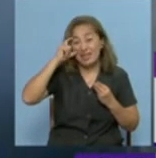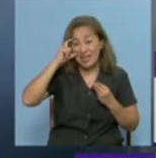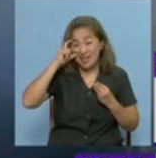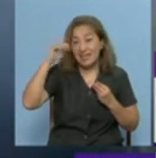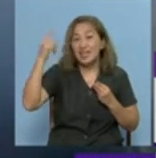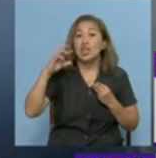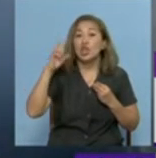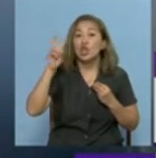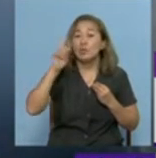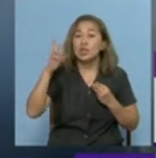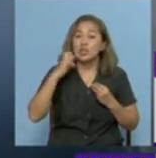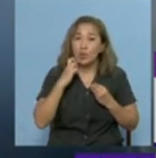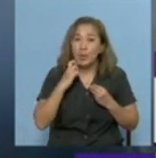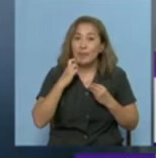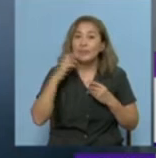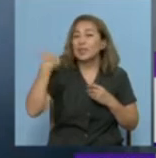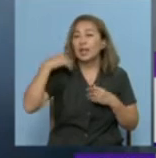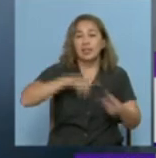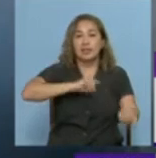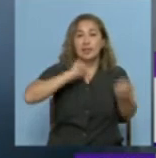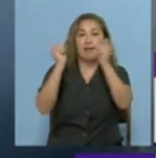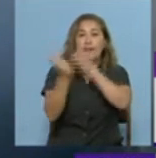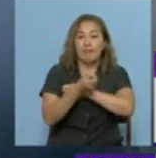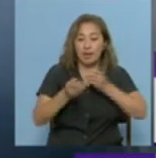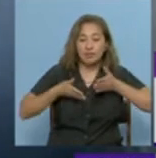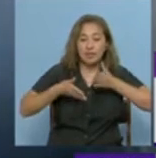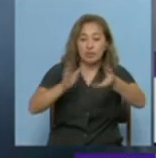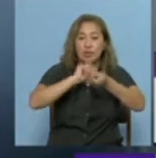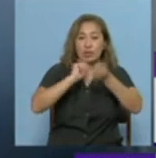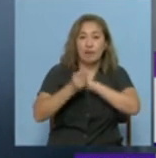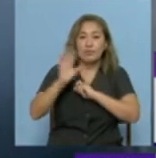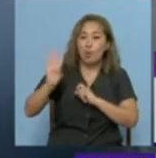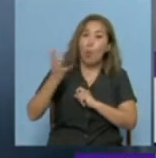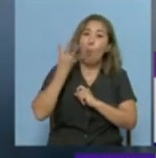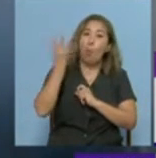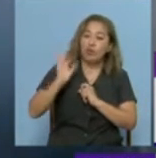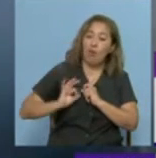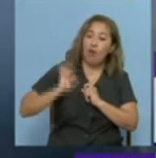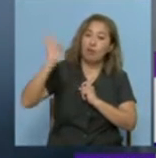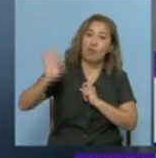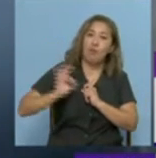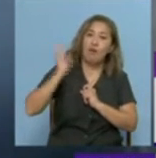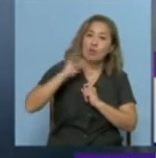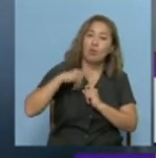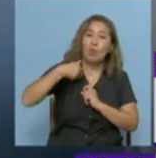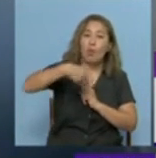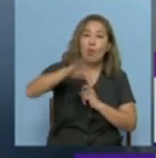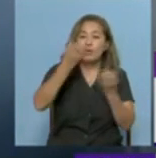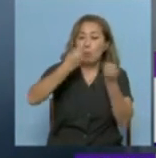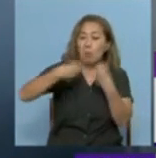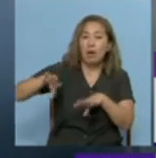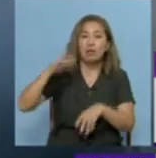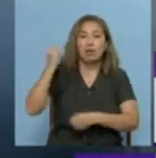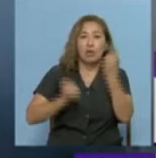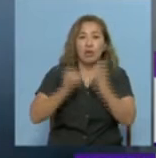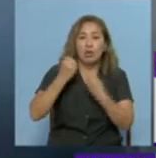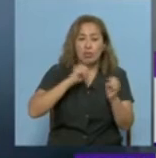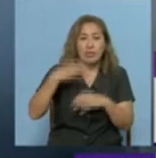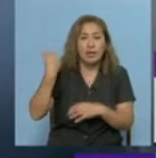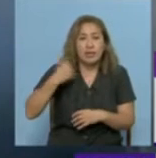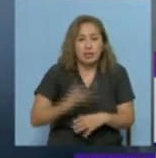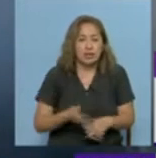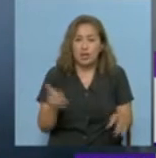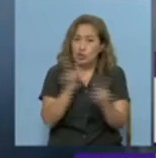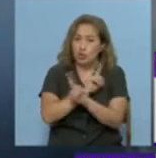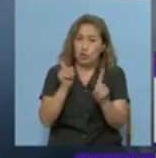Argentina tenga un rumbo distinto al que ha tenido durante estos 4 años, que son 4 años perdidos para la economía argentina, sin ninguna